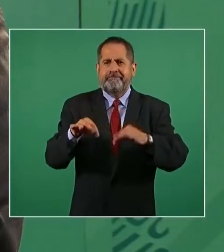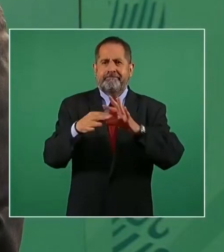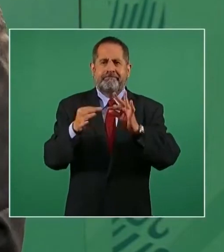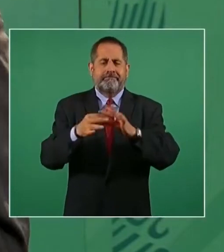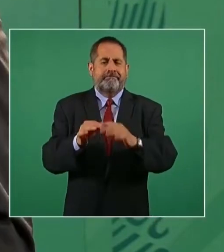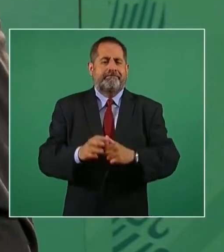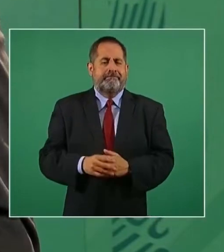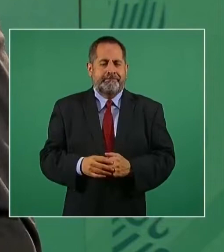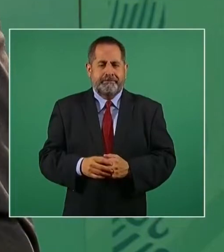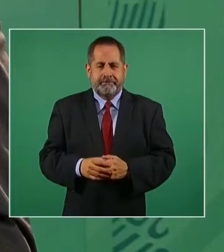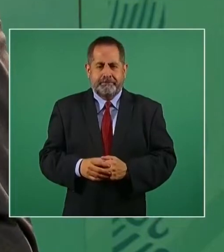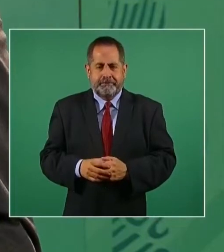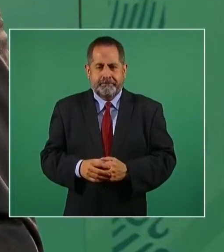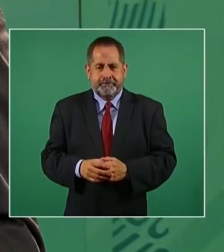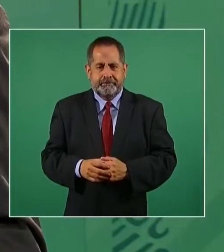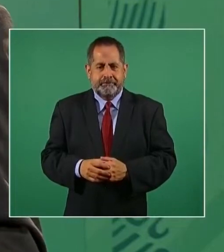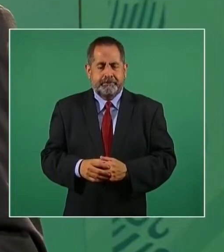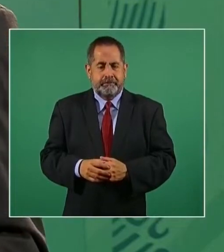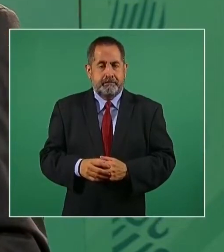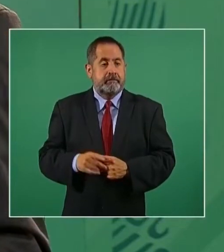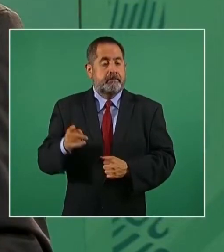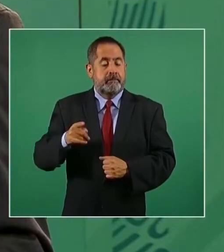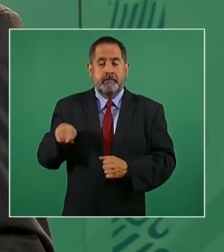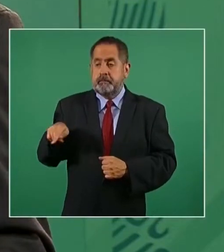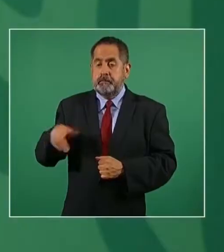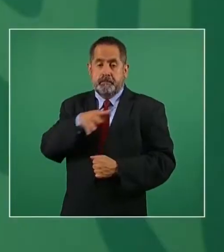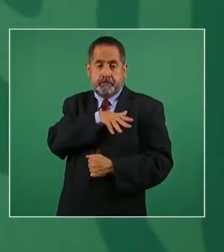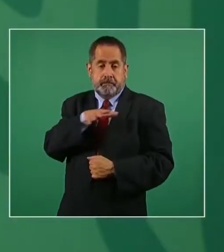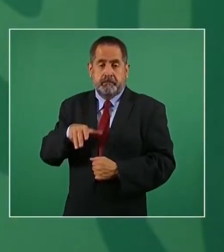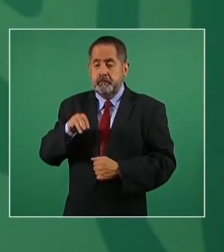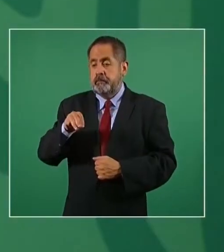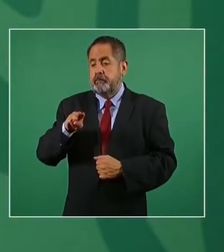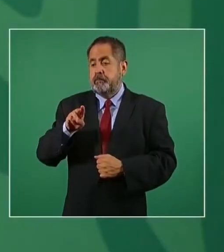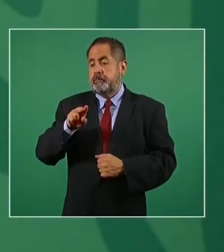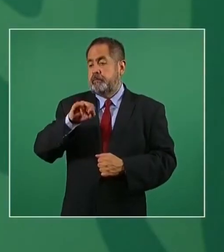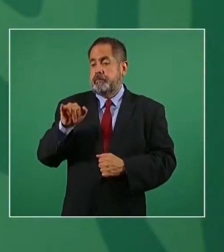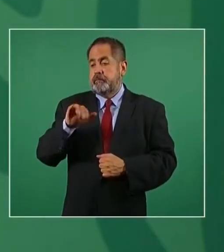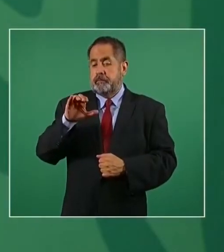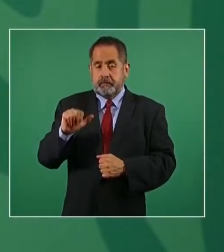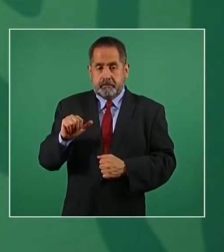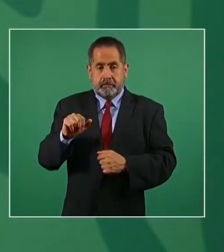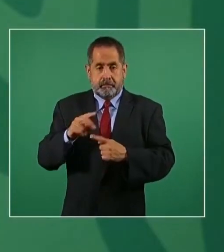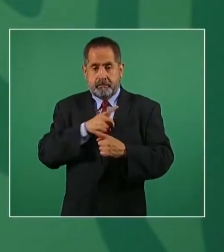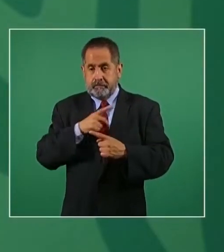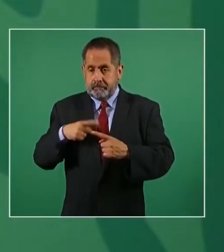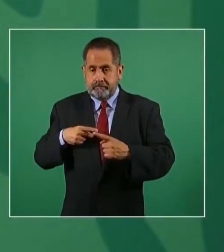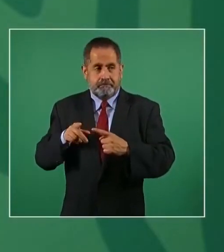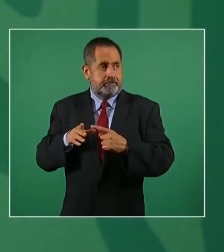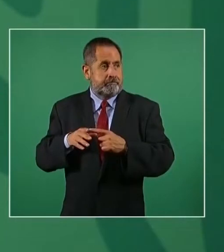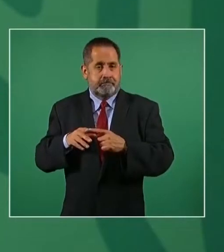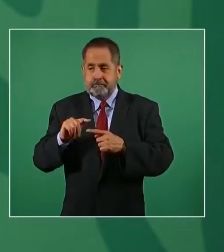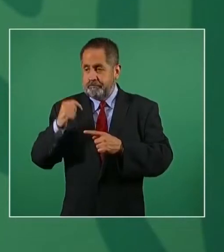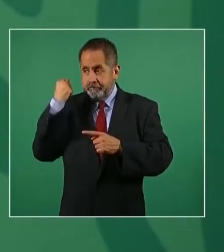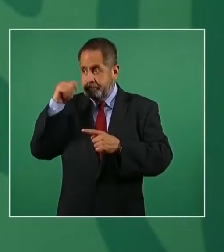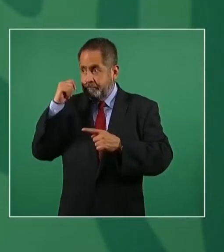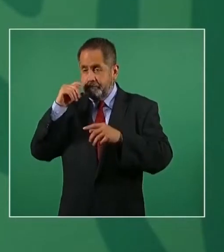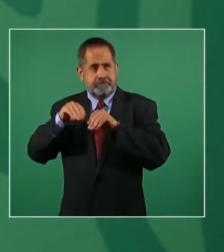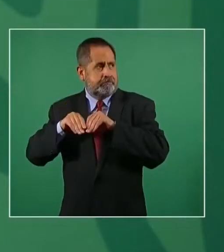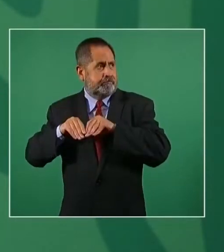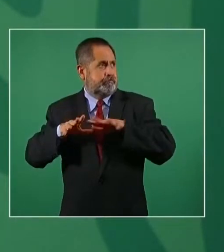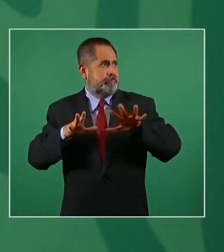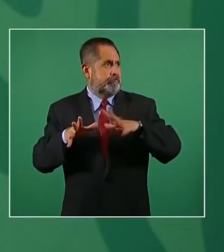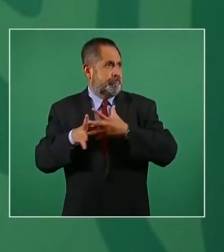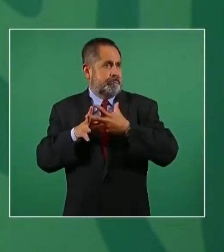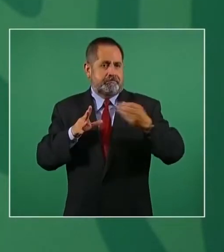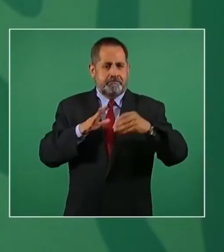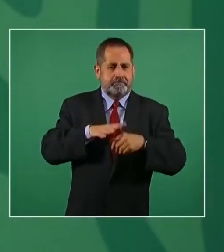y el general Mújica fue el que dijo hay que tabasqueñizar a México y